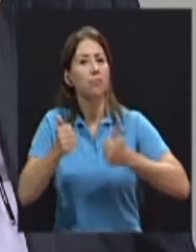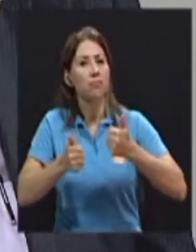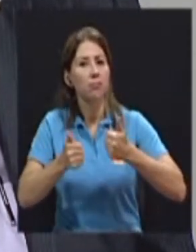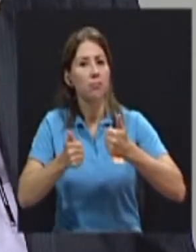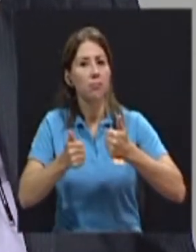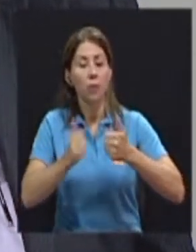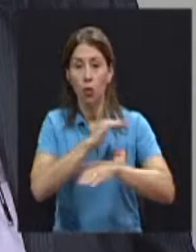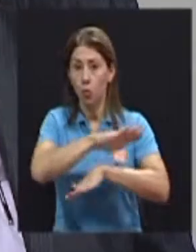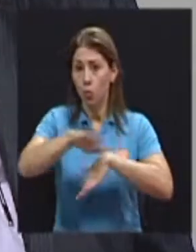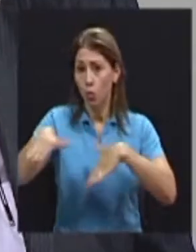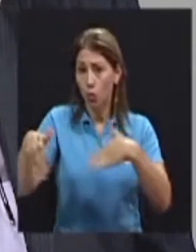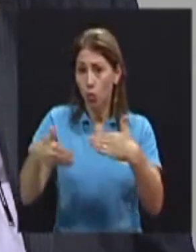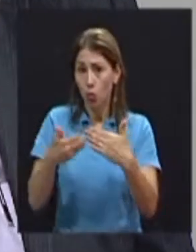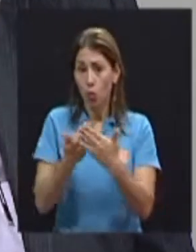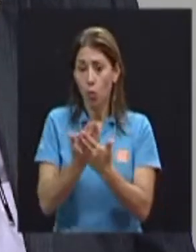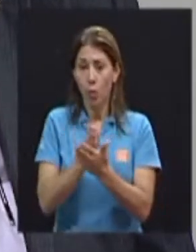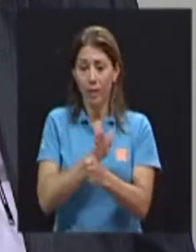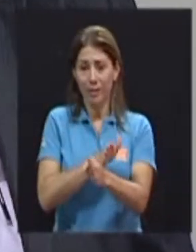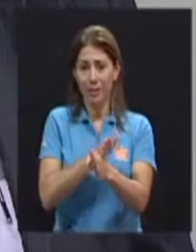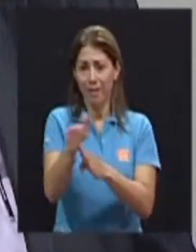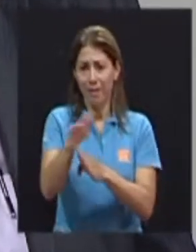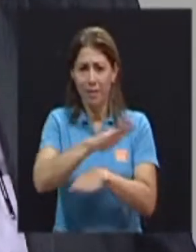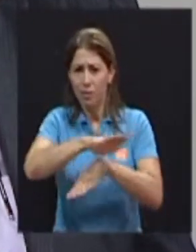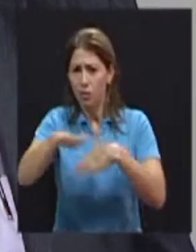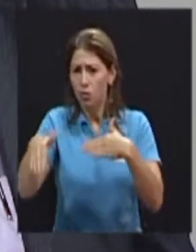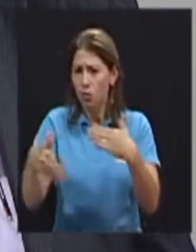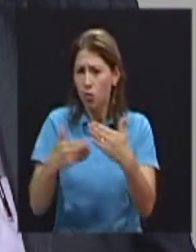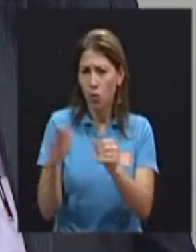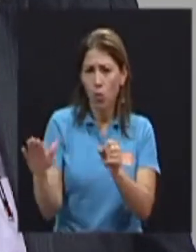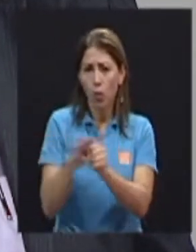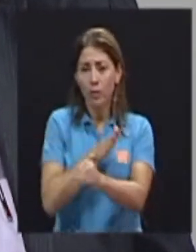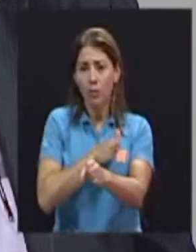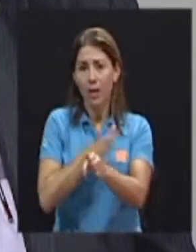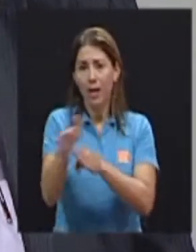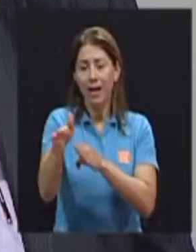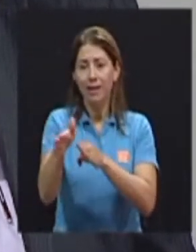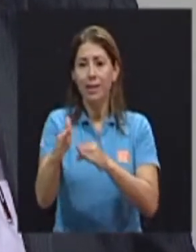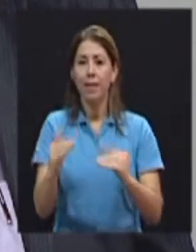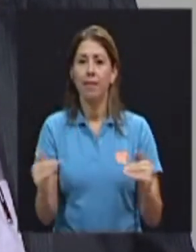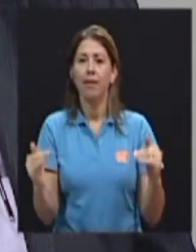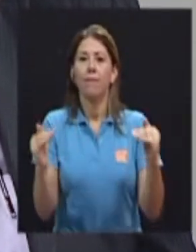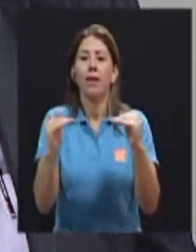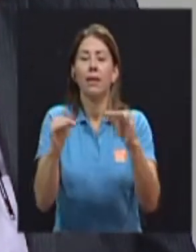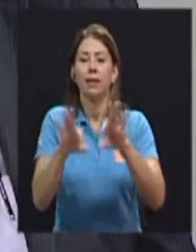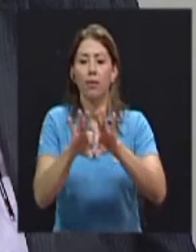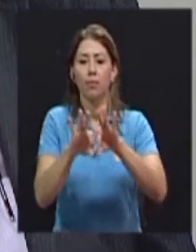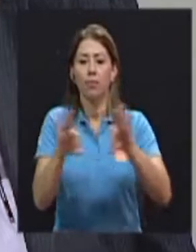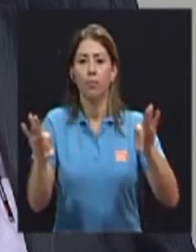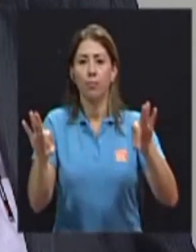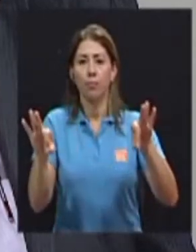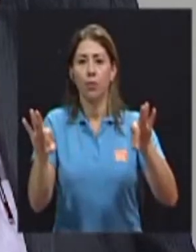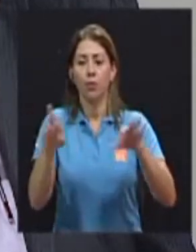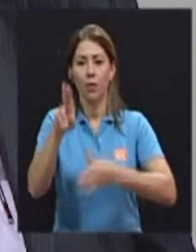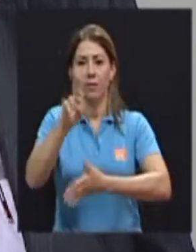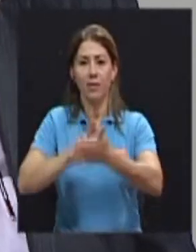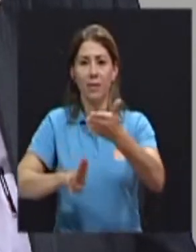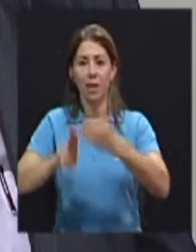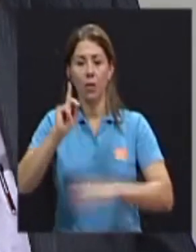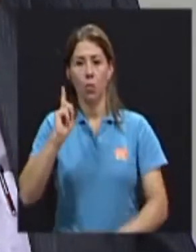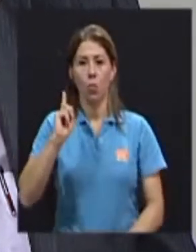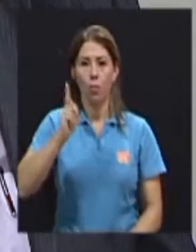sus carreras, absolutamente en todas sus carreras, don Juan, el nivel de diplomado universitario como un nivel